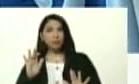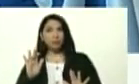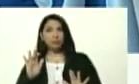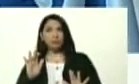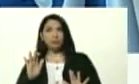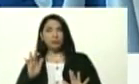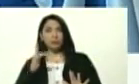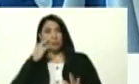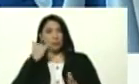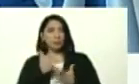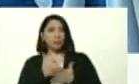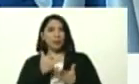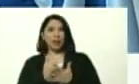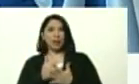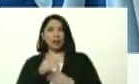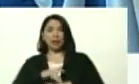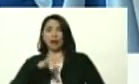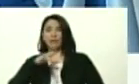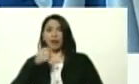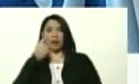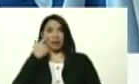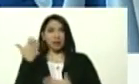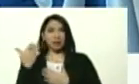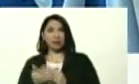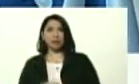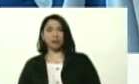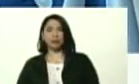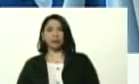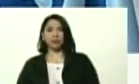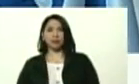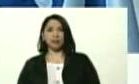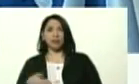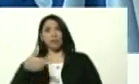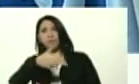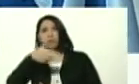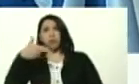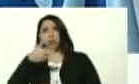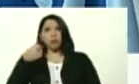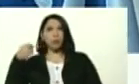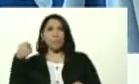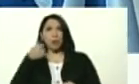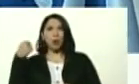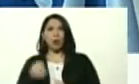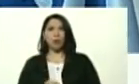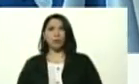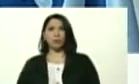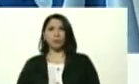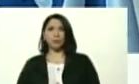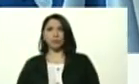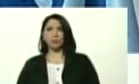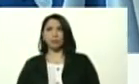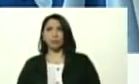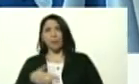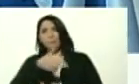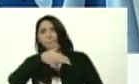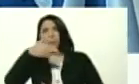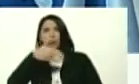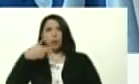y que presenta, vean lo grave aquí, en el cráneo un orificio producido por el paso de un